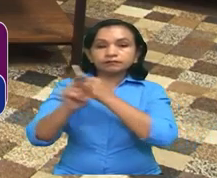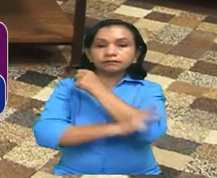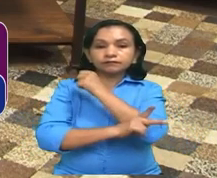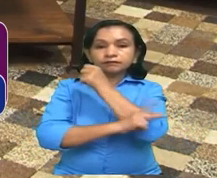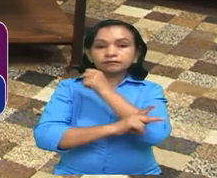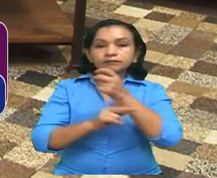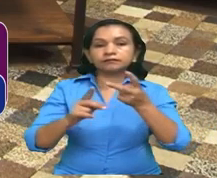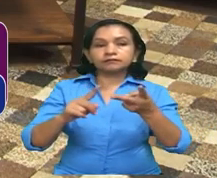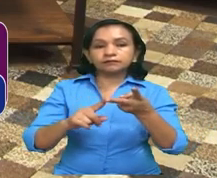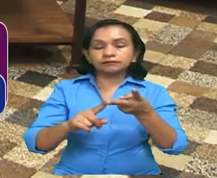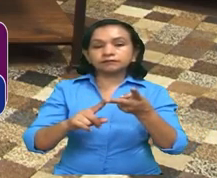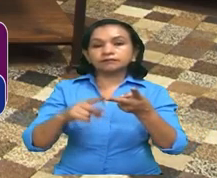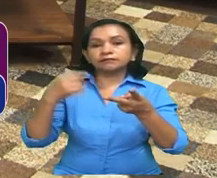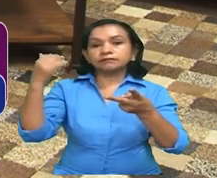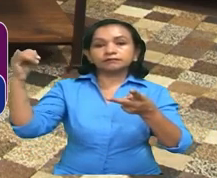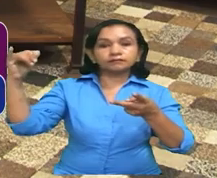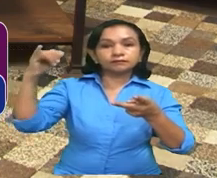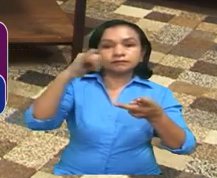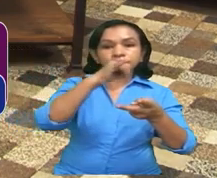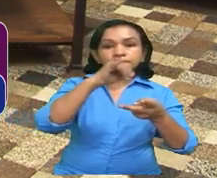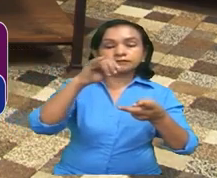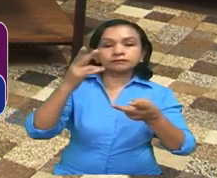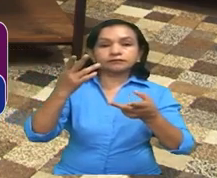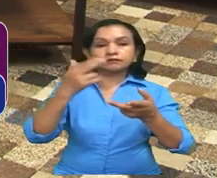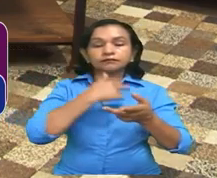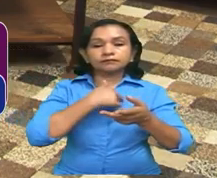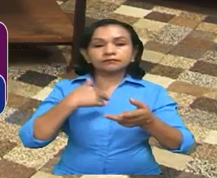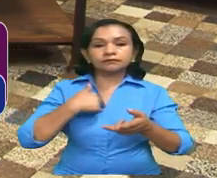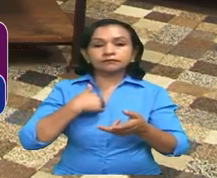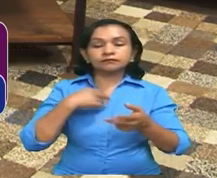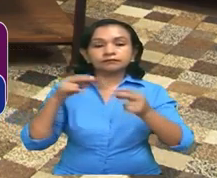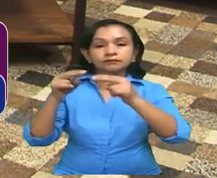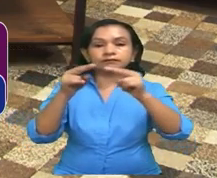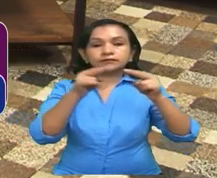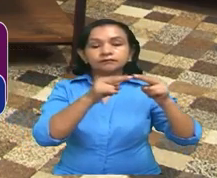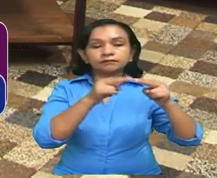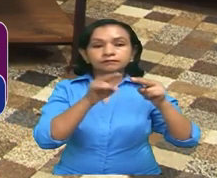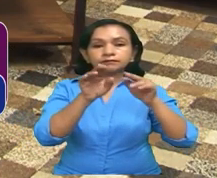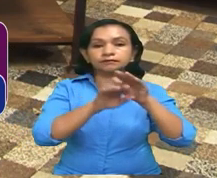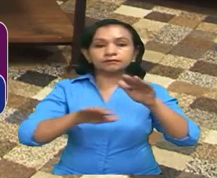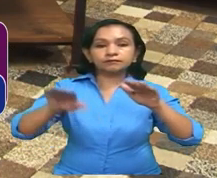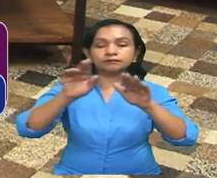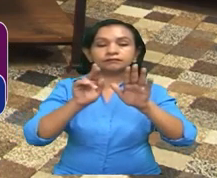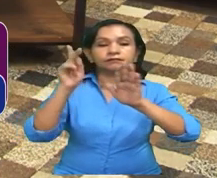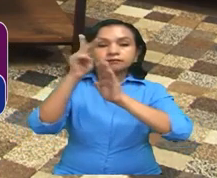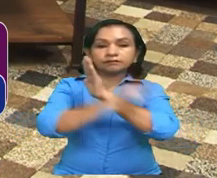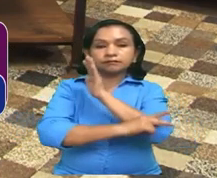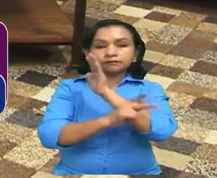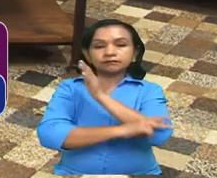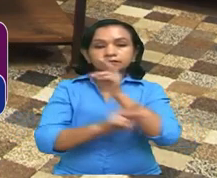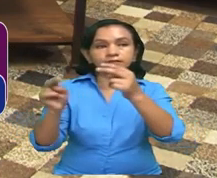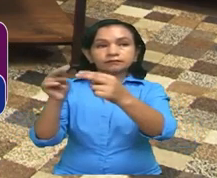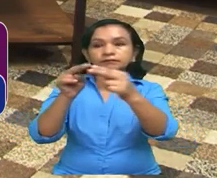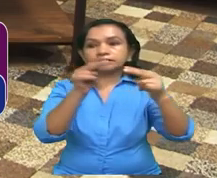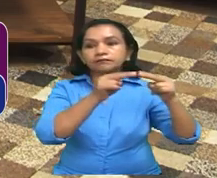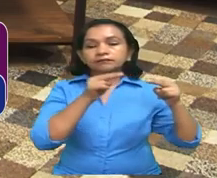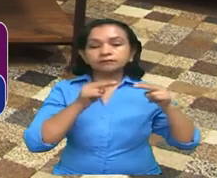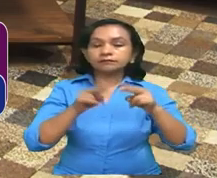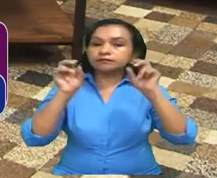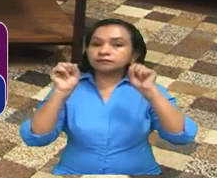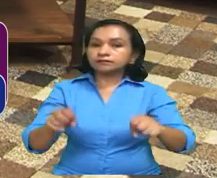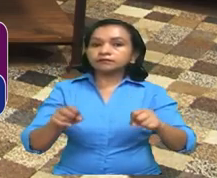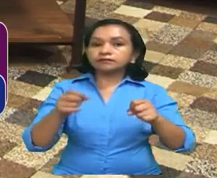dos países fueron aliados estratégicos, esos pueblos hermanos que siempre han tenido la solidaridad con nuestro país. A través